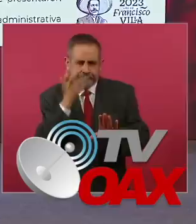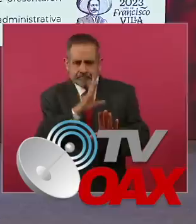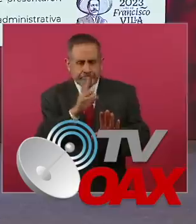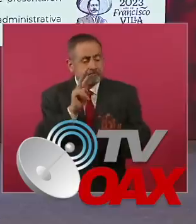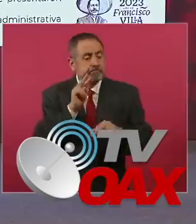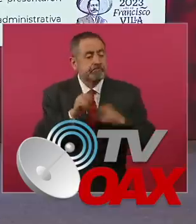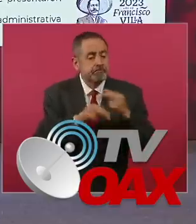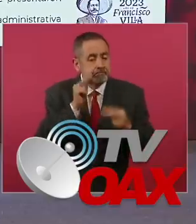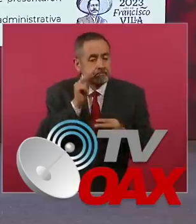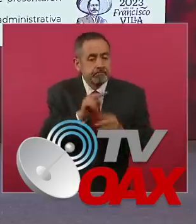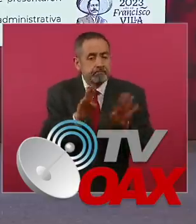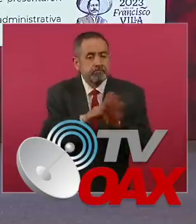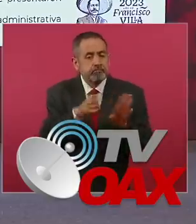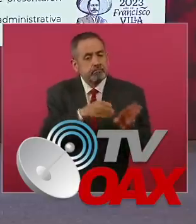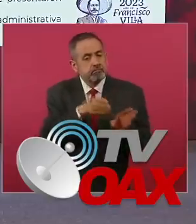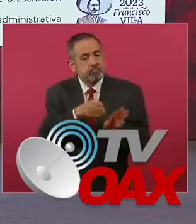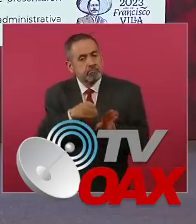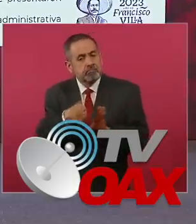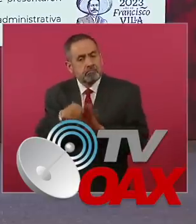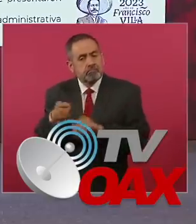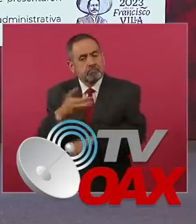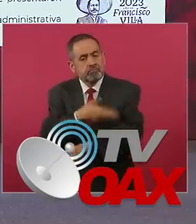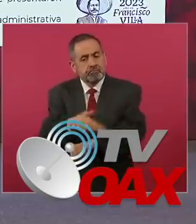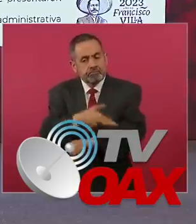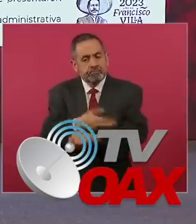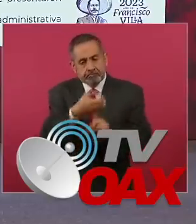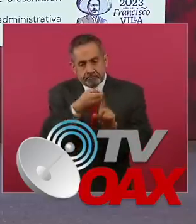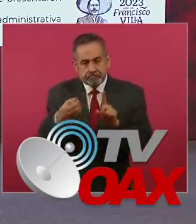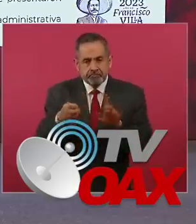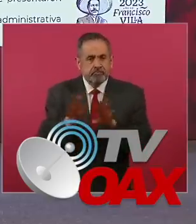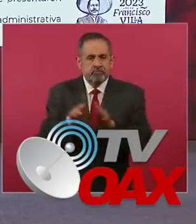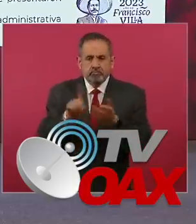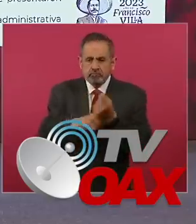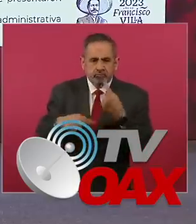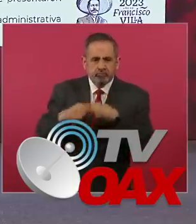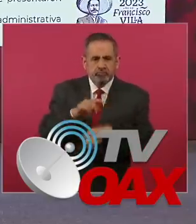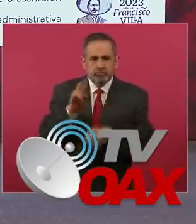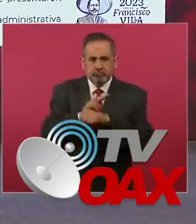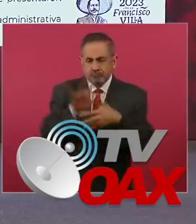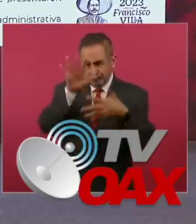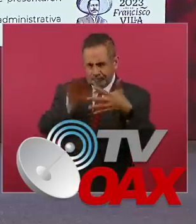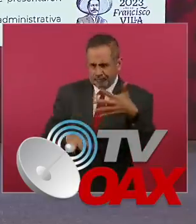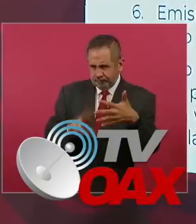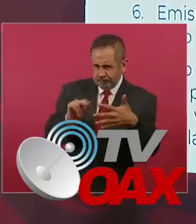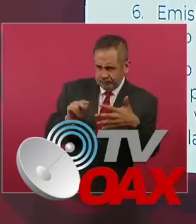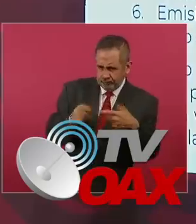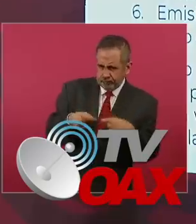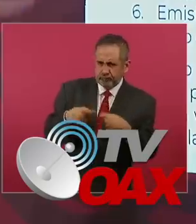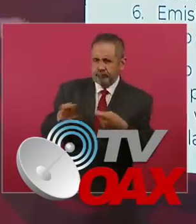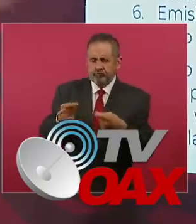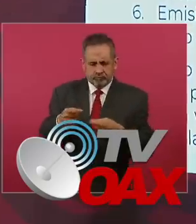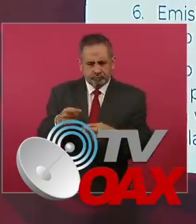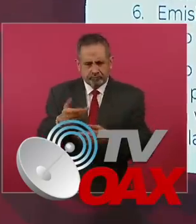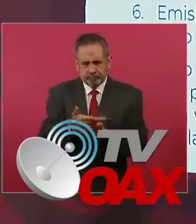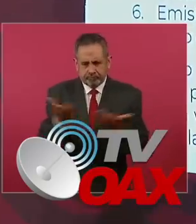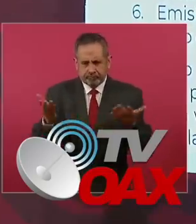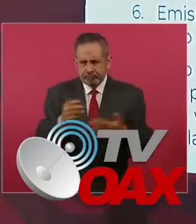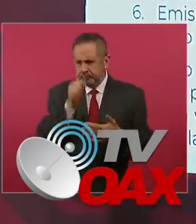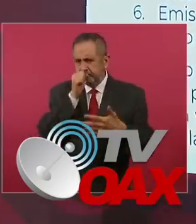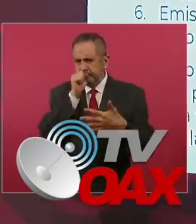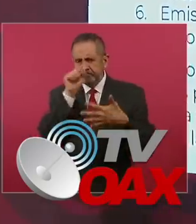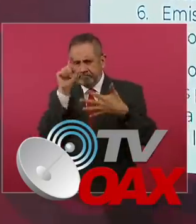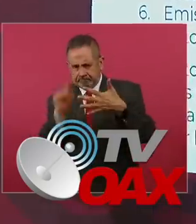del procedimiento, el cual ha tenido los siguientes controles. No los voy a leer todos, pero decir que aquí están en la